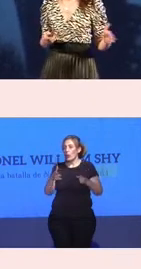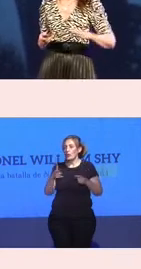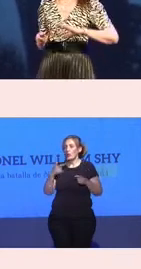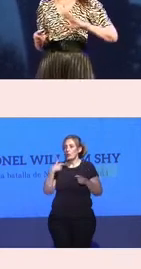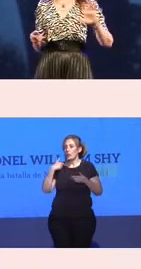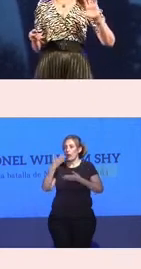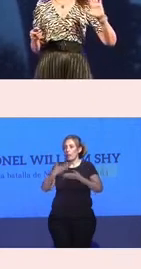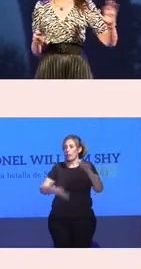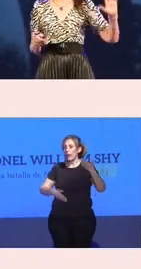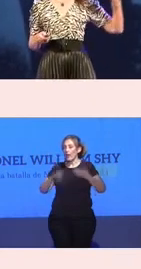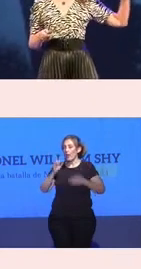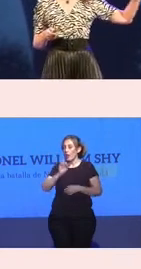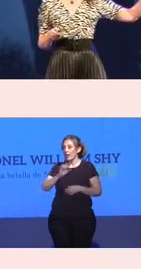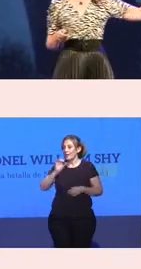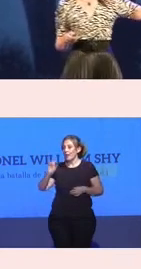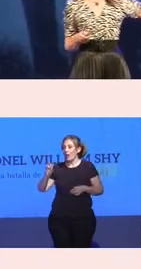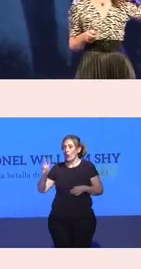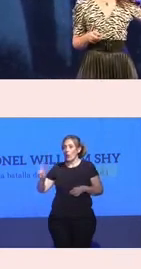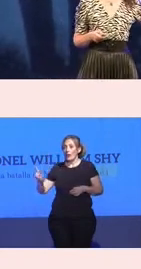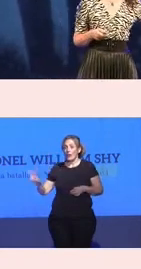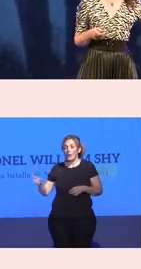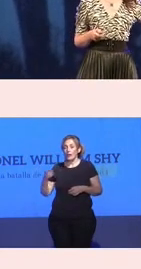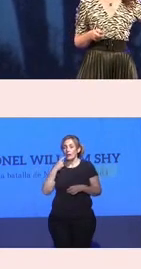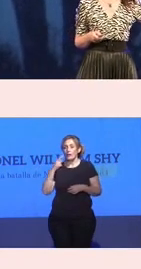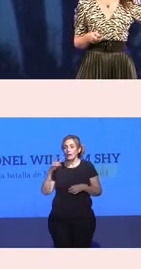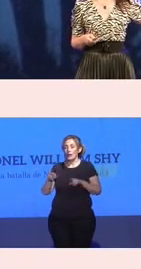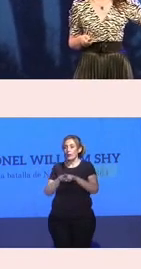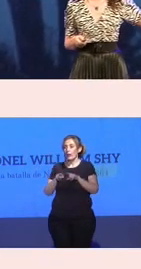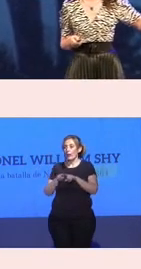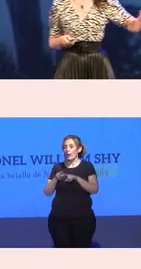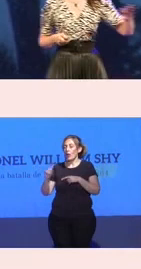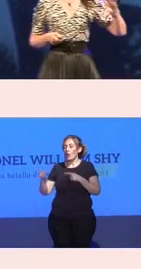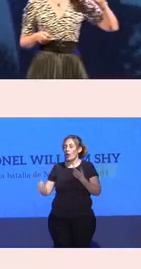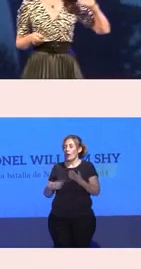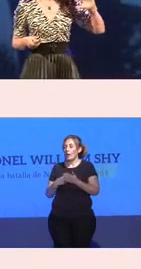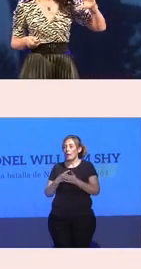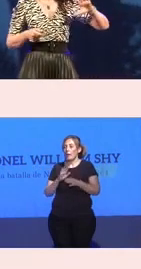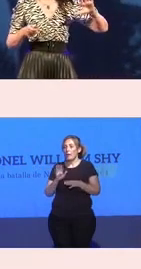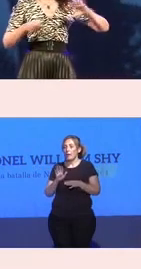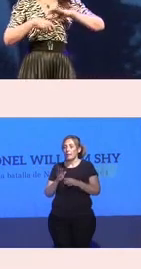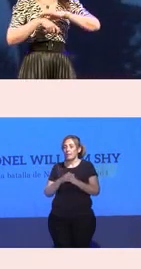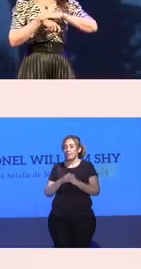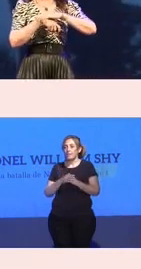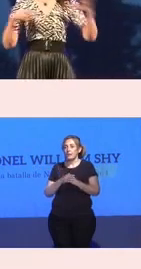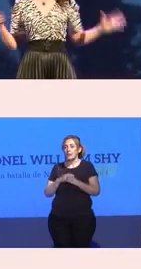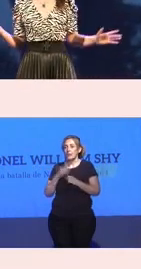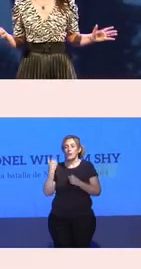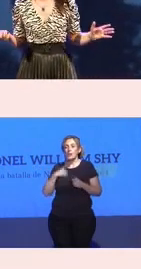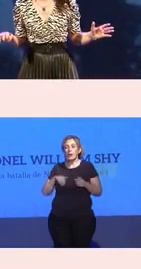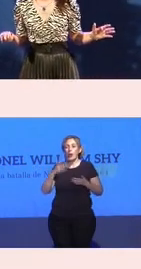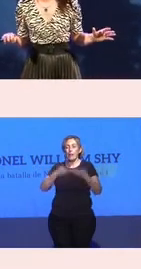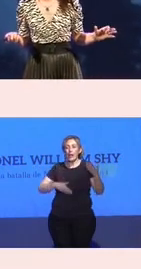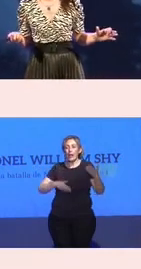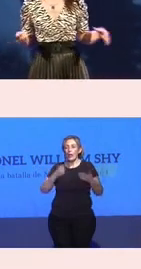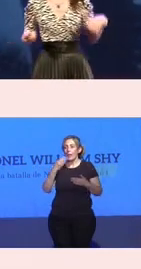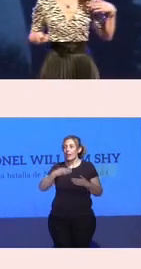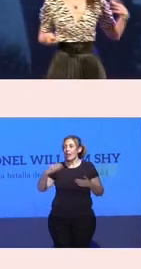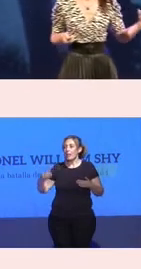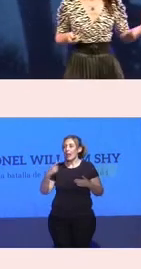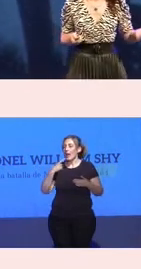periódicos de todo Estados Unidos porque esto fue la serpiente de esas navidades es él había salido ya en todos los periódicos